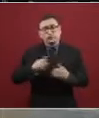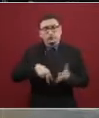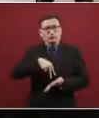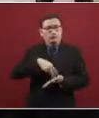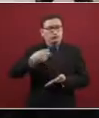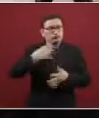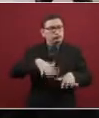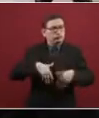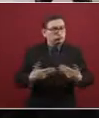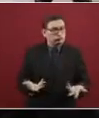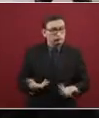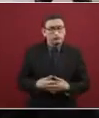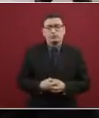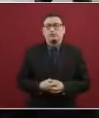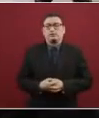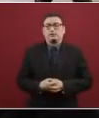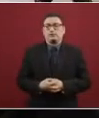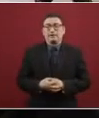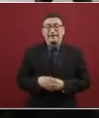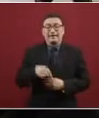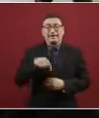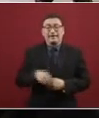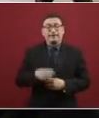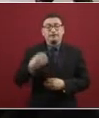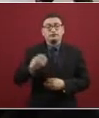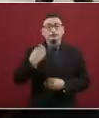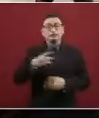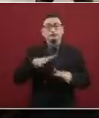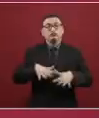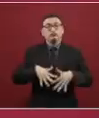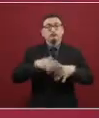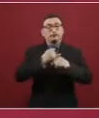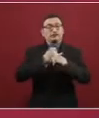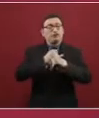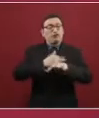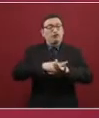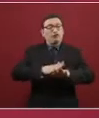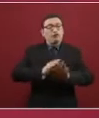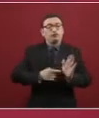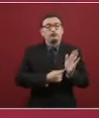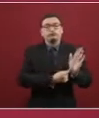computada que debemos a conocer aquí bah